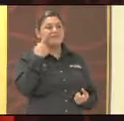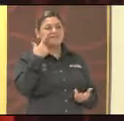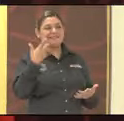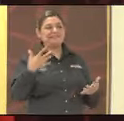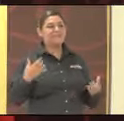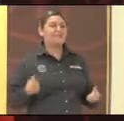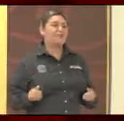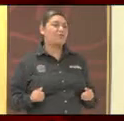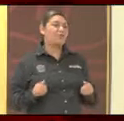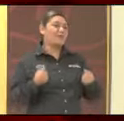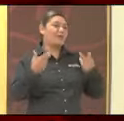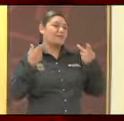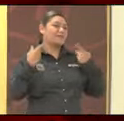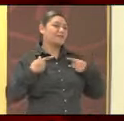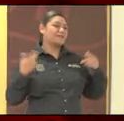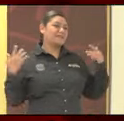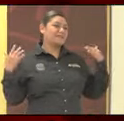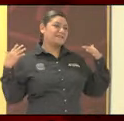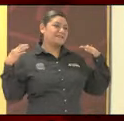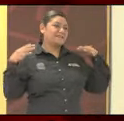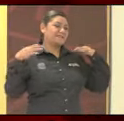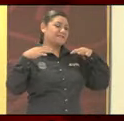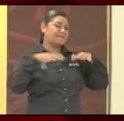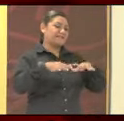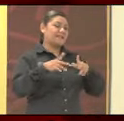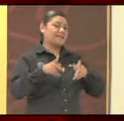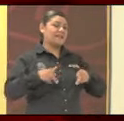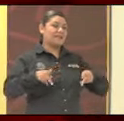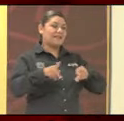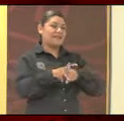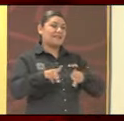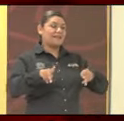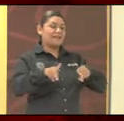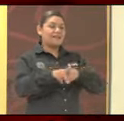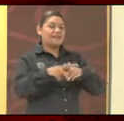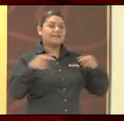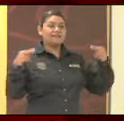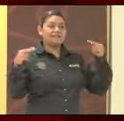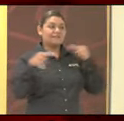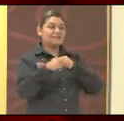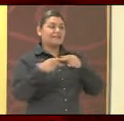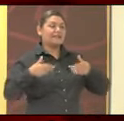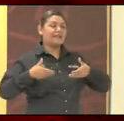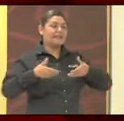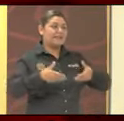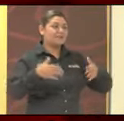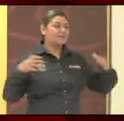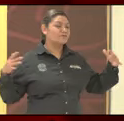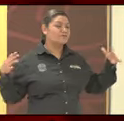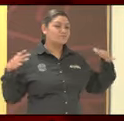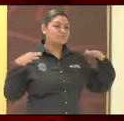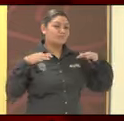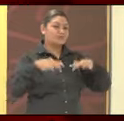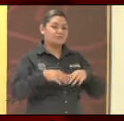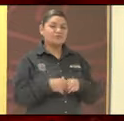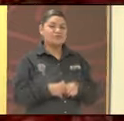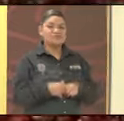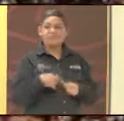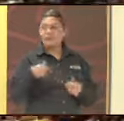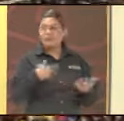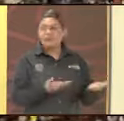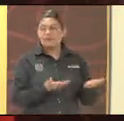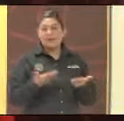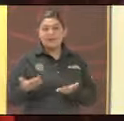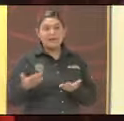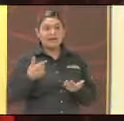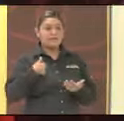gente? Llena toda la plaza completamente, la explanada, la calle Quintero, y muy bonito. Pues ahí aquí le voy a dejar el lugar a Rosy